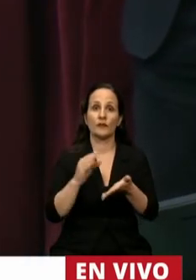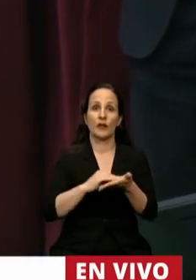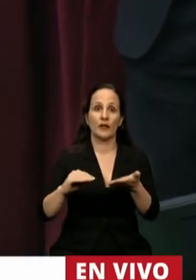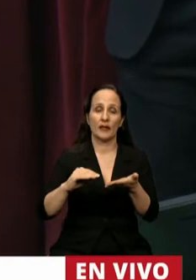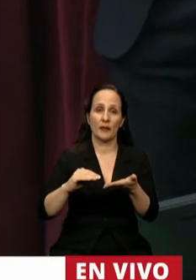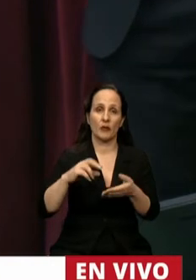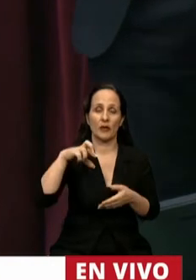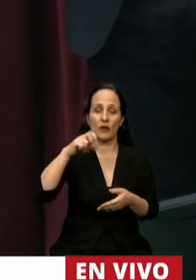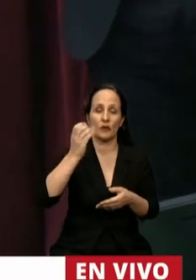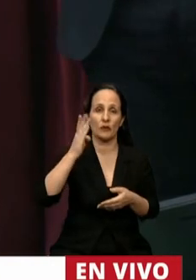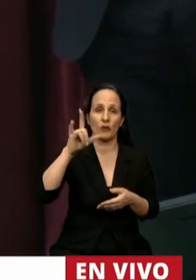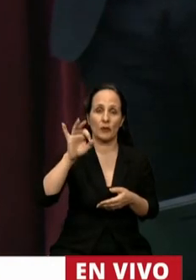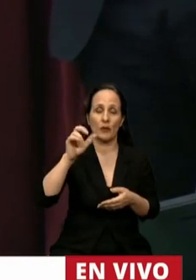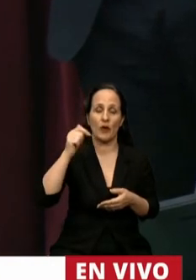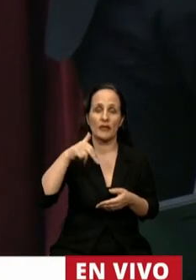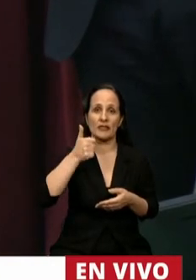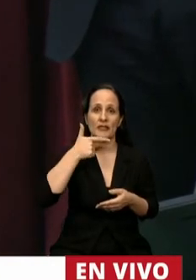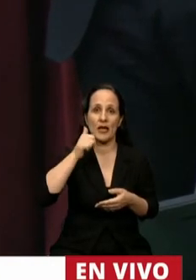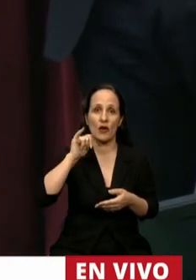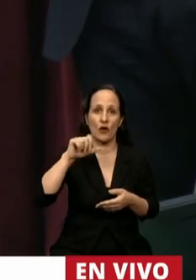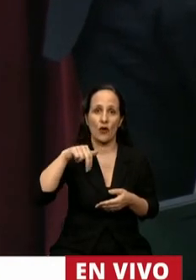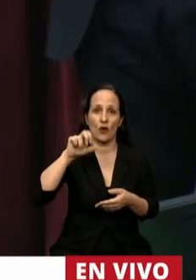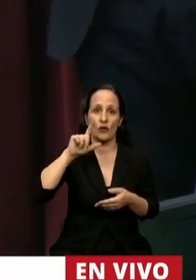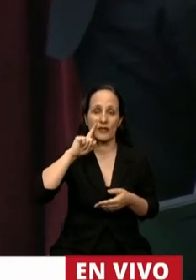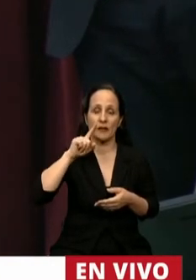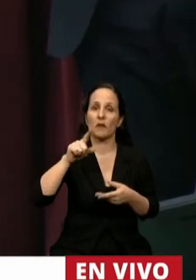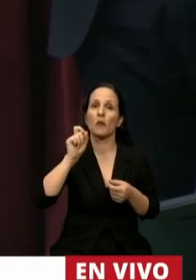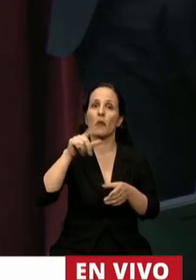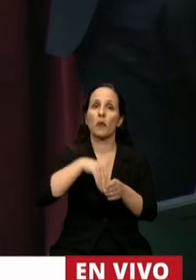Diputado Pablo Anzalone, para indicar el sentido de su voto.